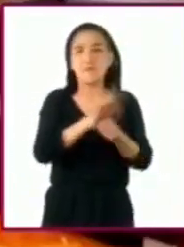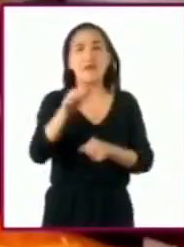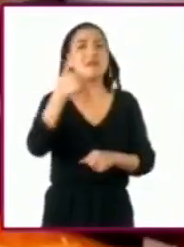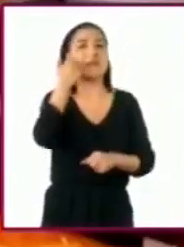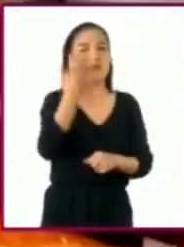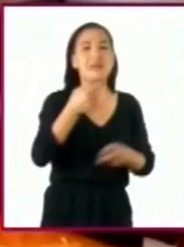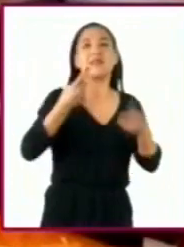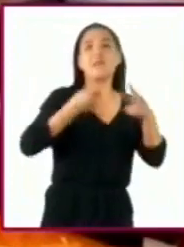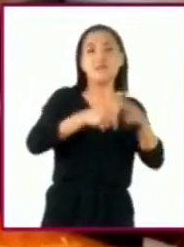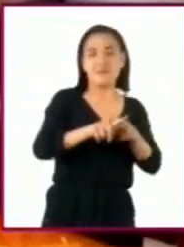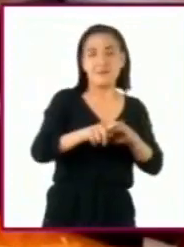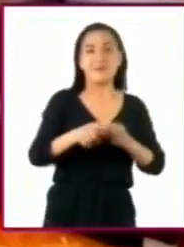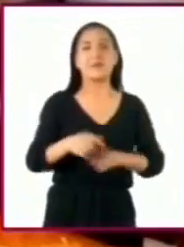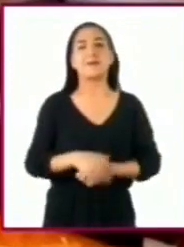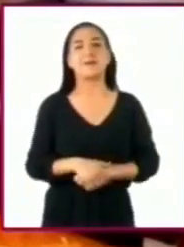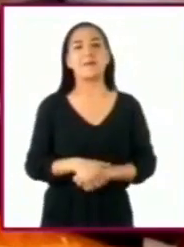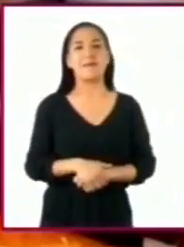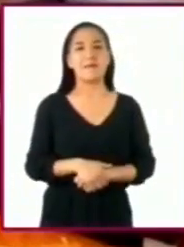a continuar.